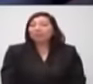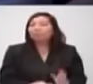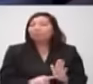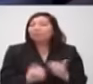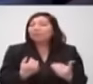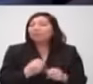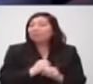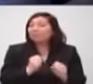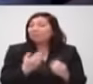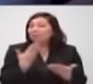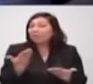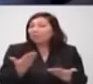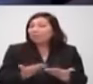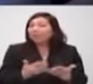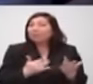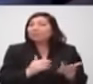esta mañana,